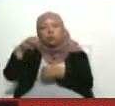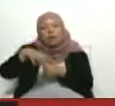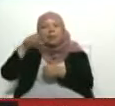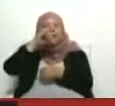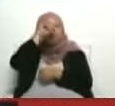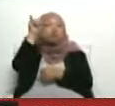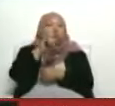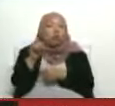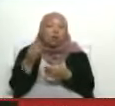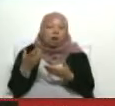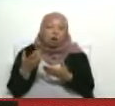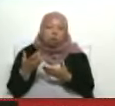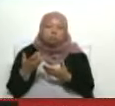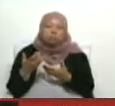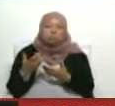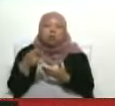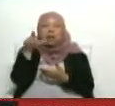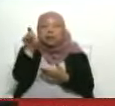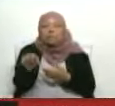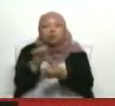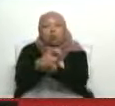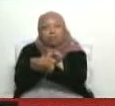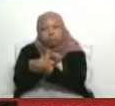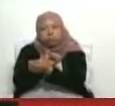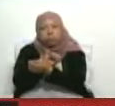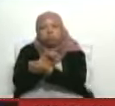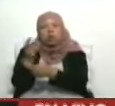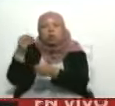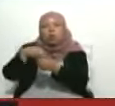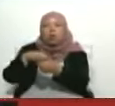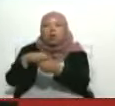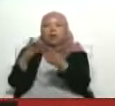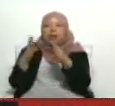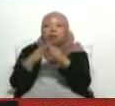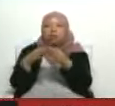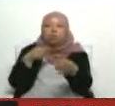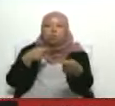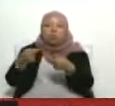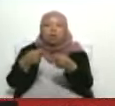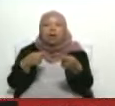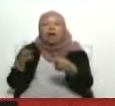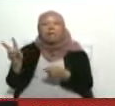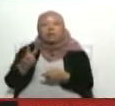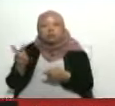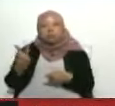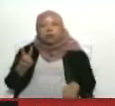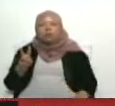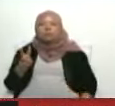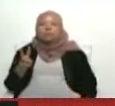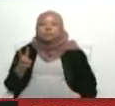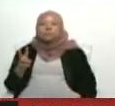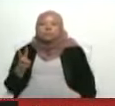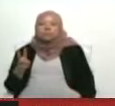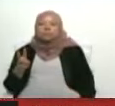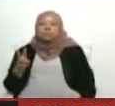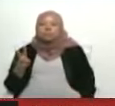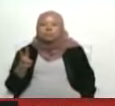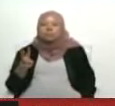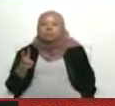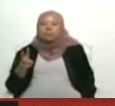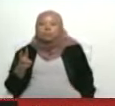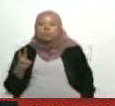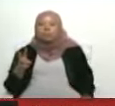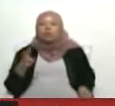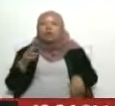Zulia. Este detenido ingresaba de forma irregular al país para realizar presuntas actividades